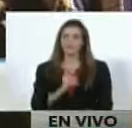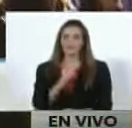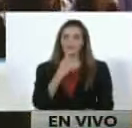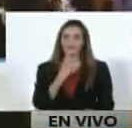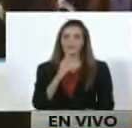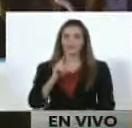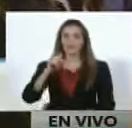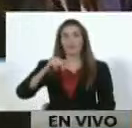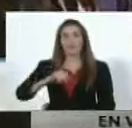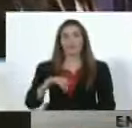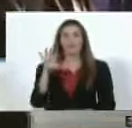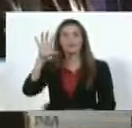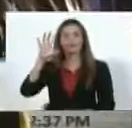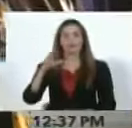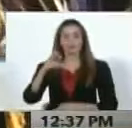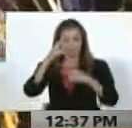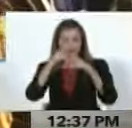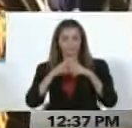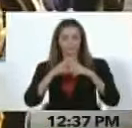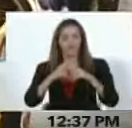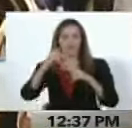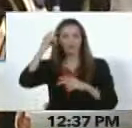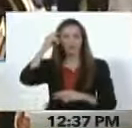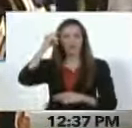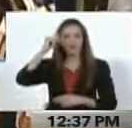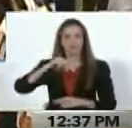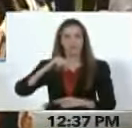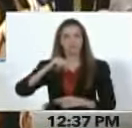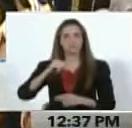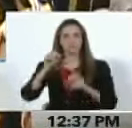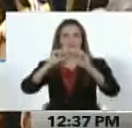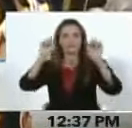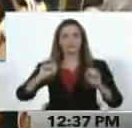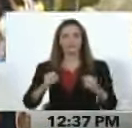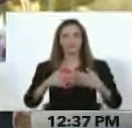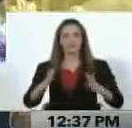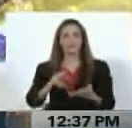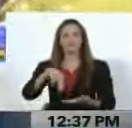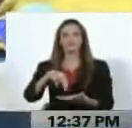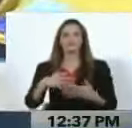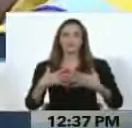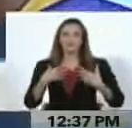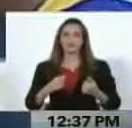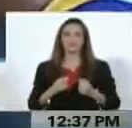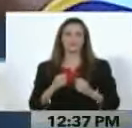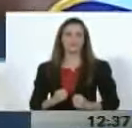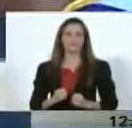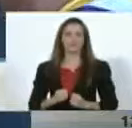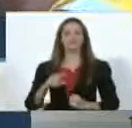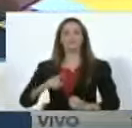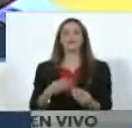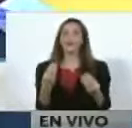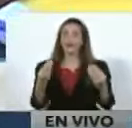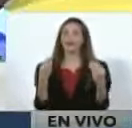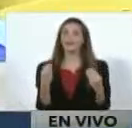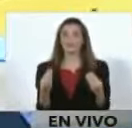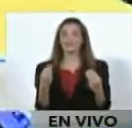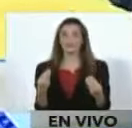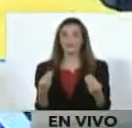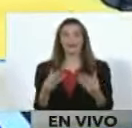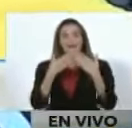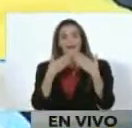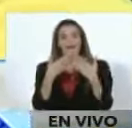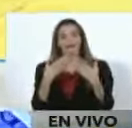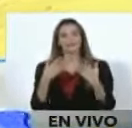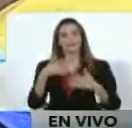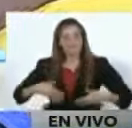destacar que hoy el país hace tributo a esta fecha con un sistema público nacional de salud fortalecido y de calidad. Ello gracias